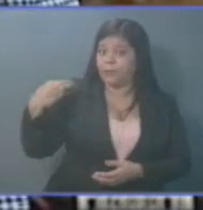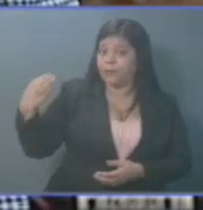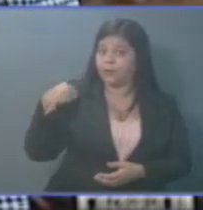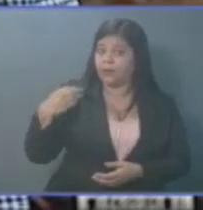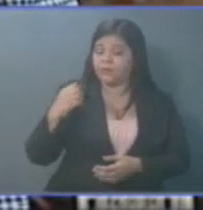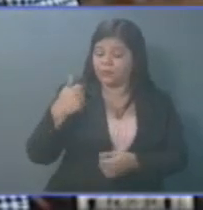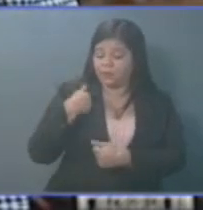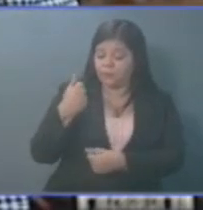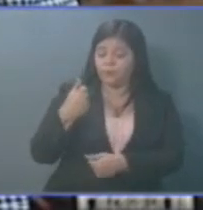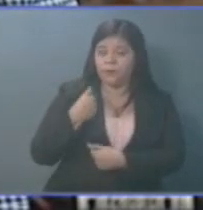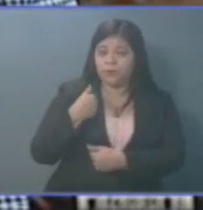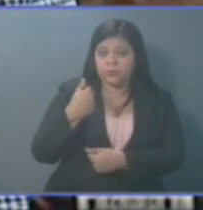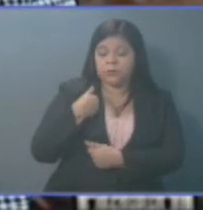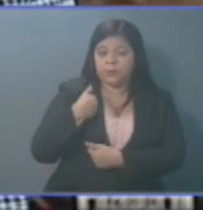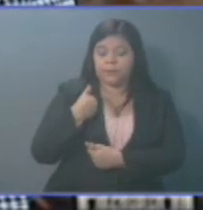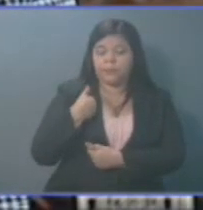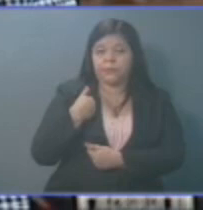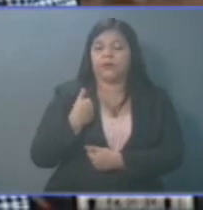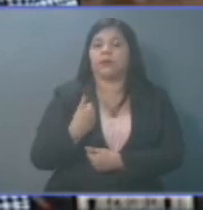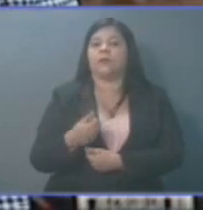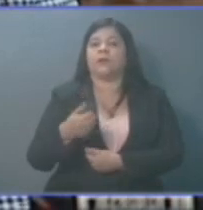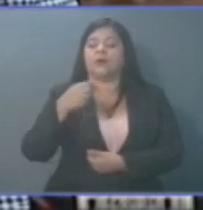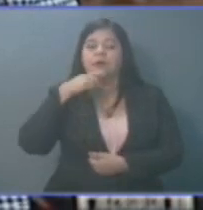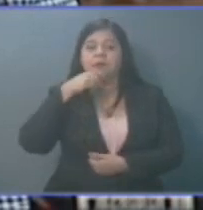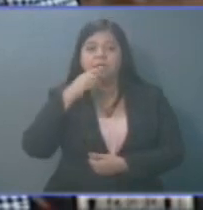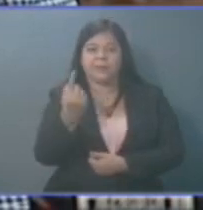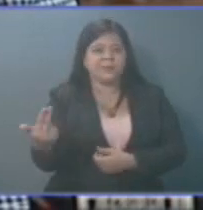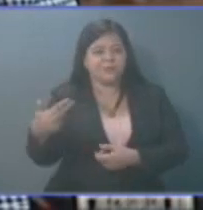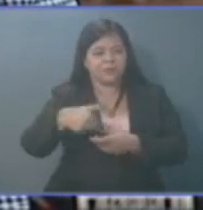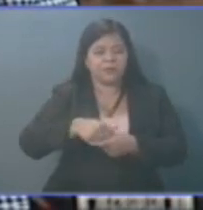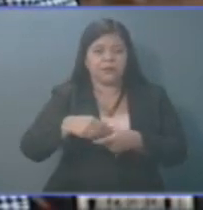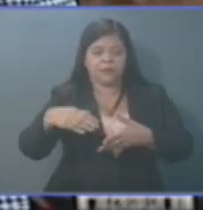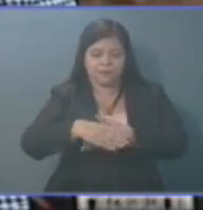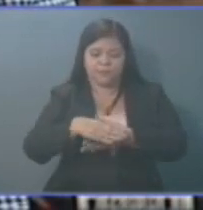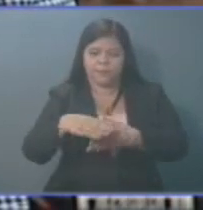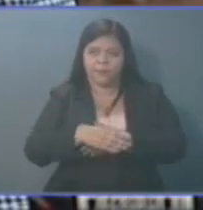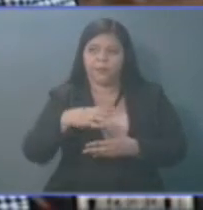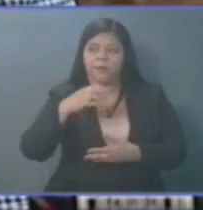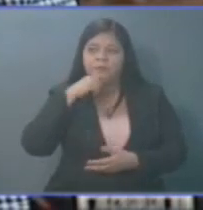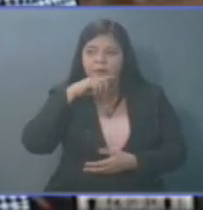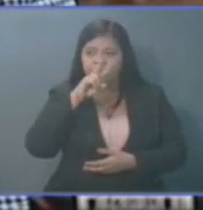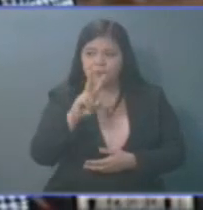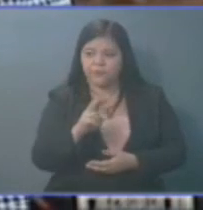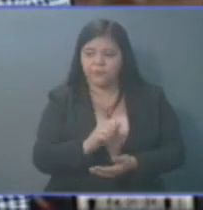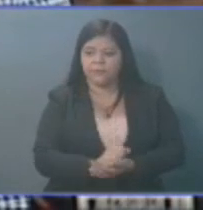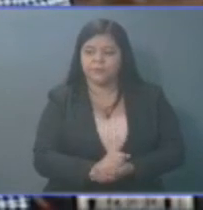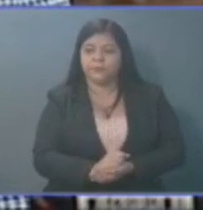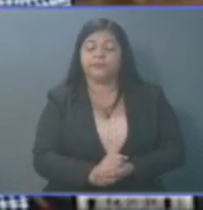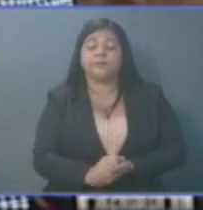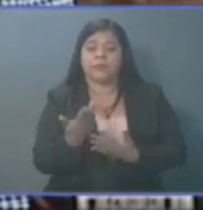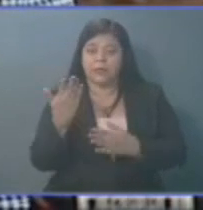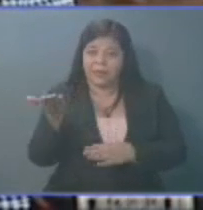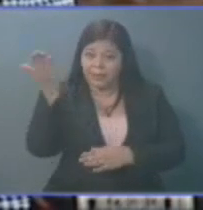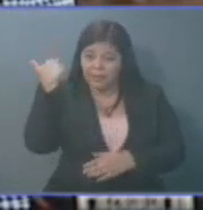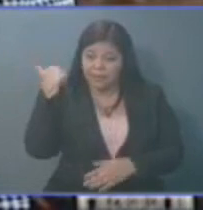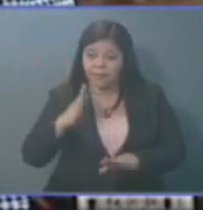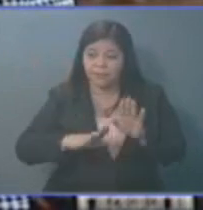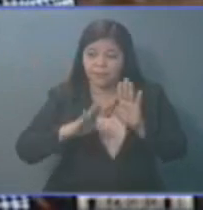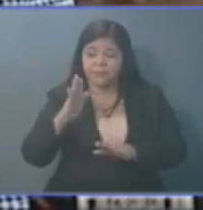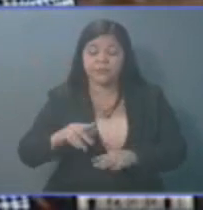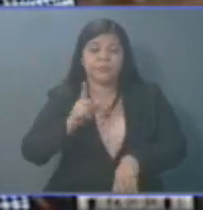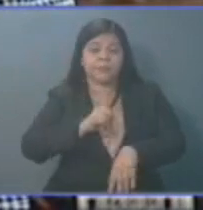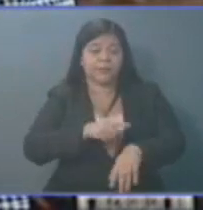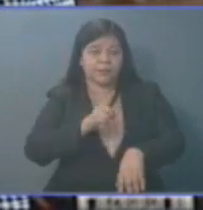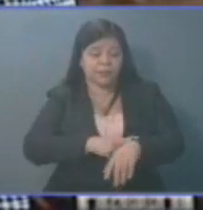Fuerza Armada y excombatientes del Frente Farabundo Martí para la Liberación Nacional que participaron en el